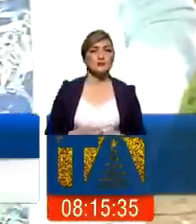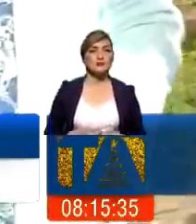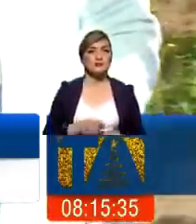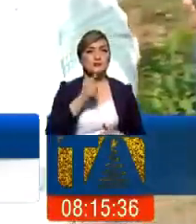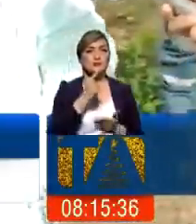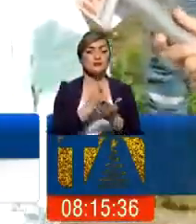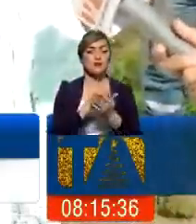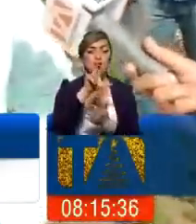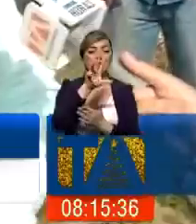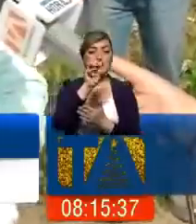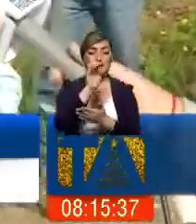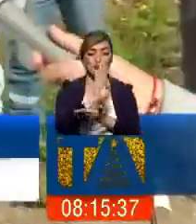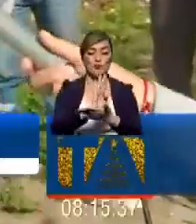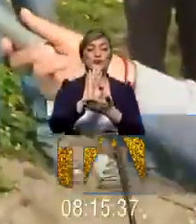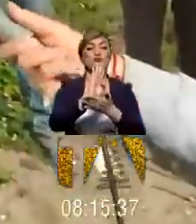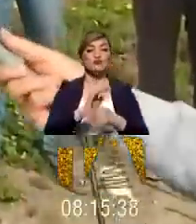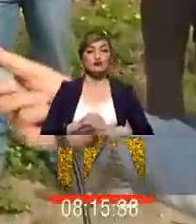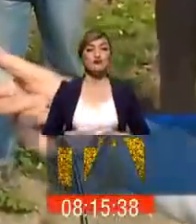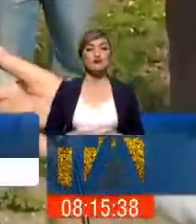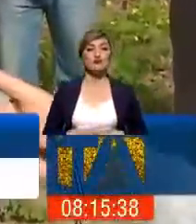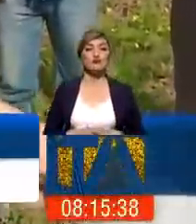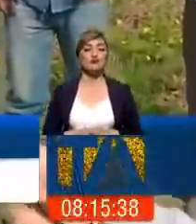como 30 barrios, le diría yo así.